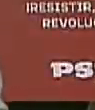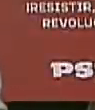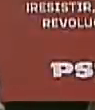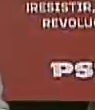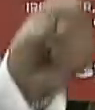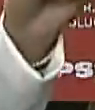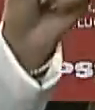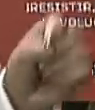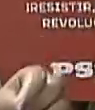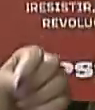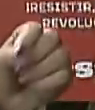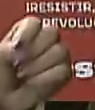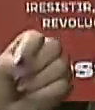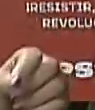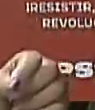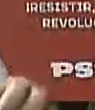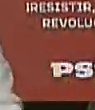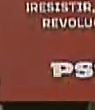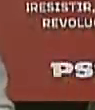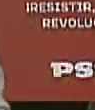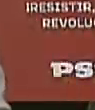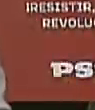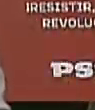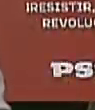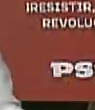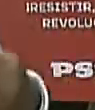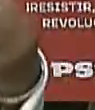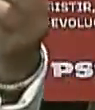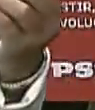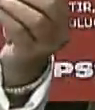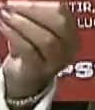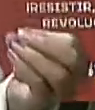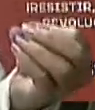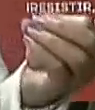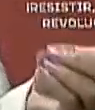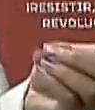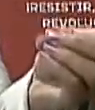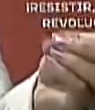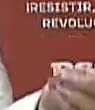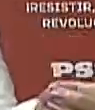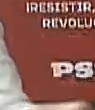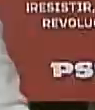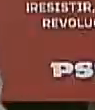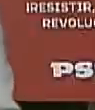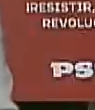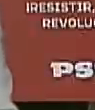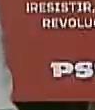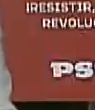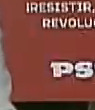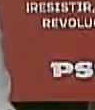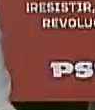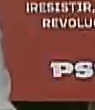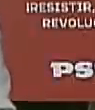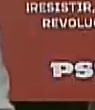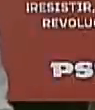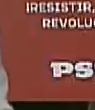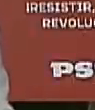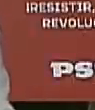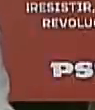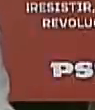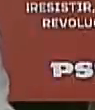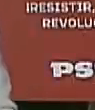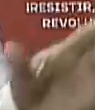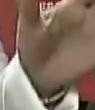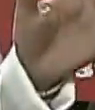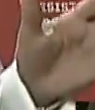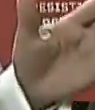símbolo de homenaje. Asumen el compromiso de impulsar esta nueva transición del socialismo bolivariano que